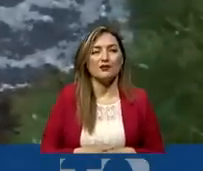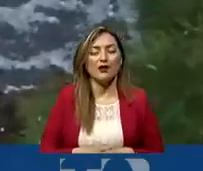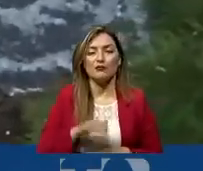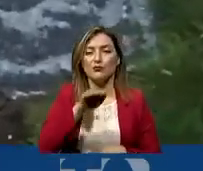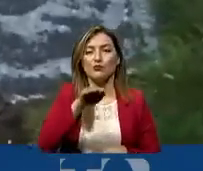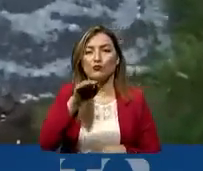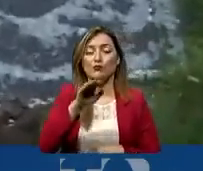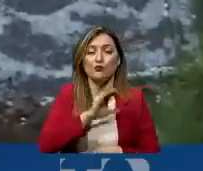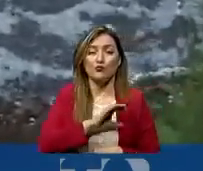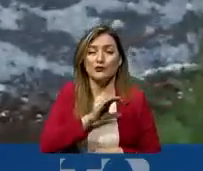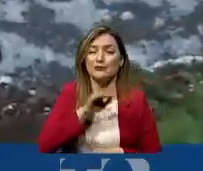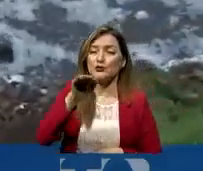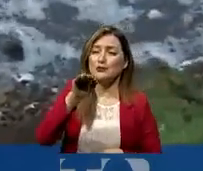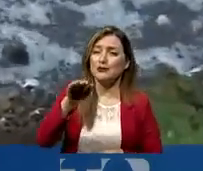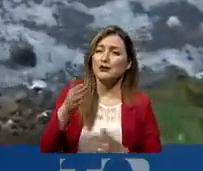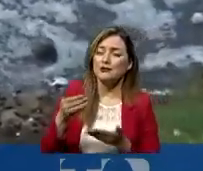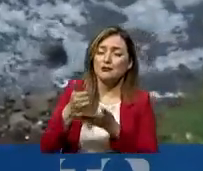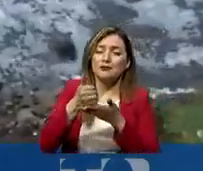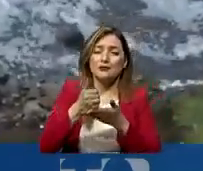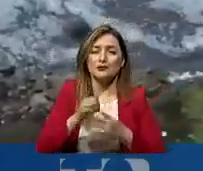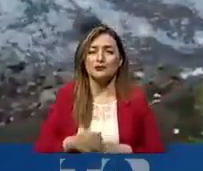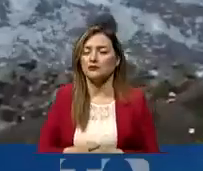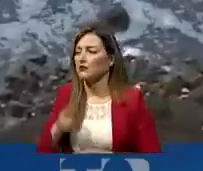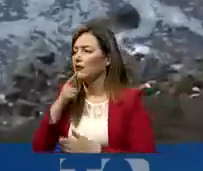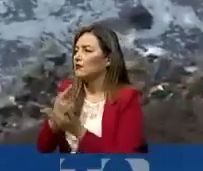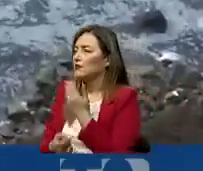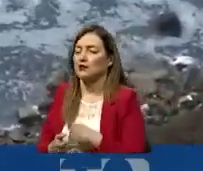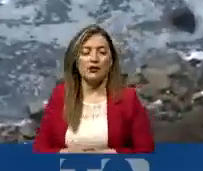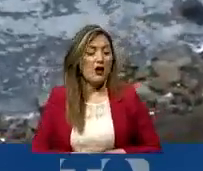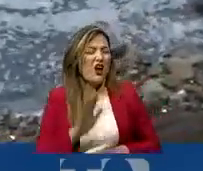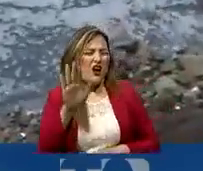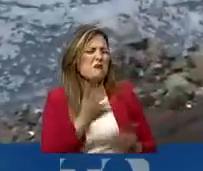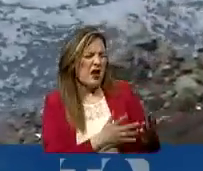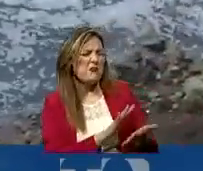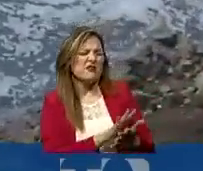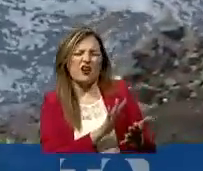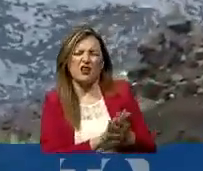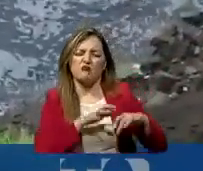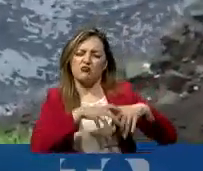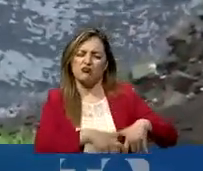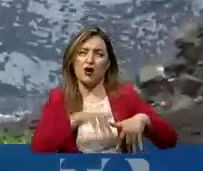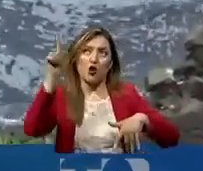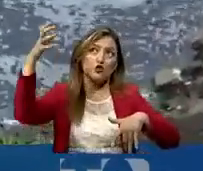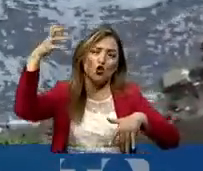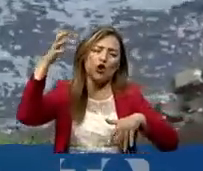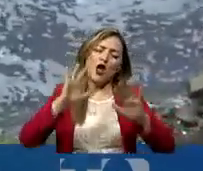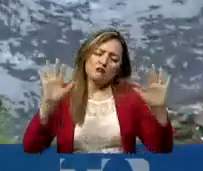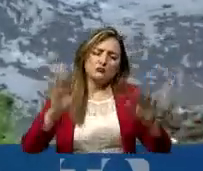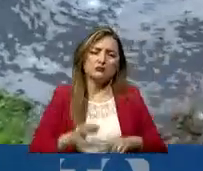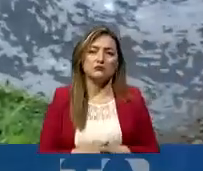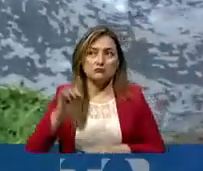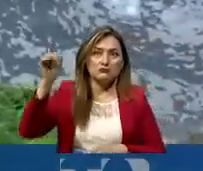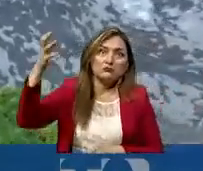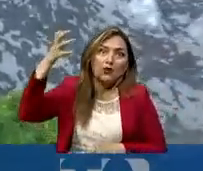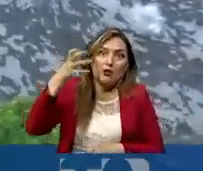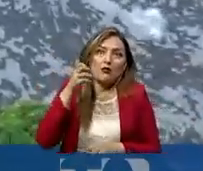al municipio. ¿Qué les han dicho? No, que esperemos que se estabilice, ya que venga el verano. Ha venido el verano,